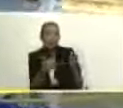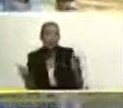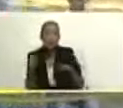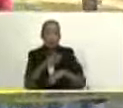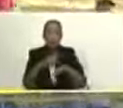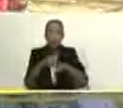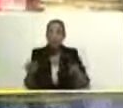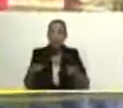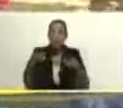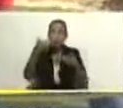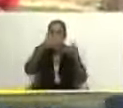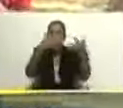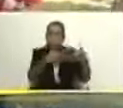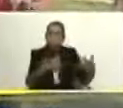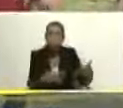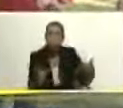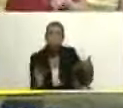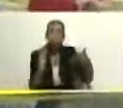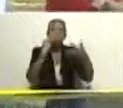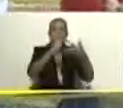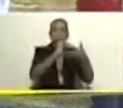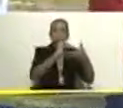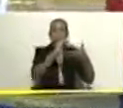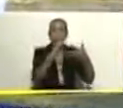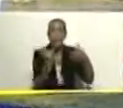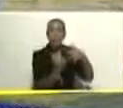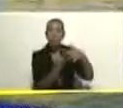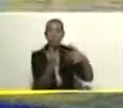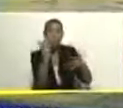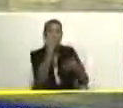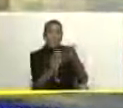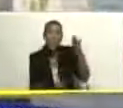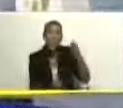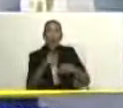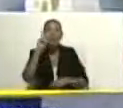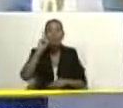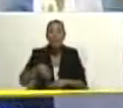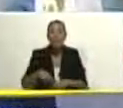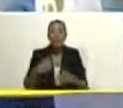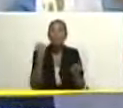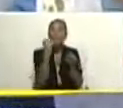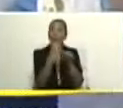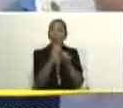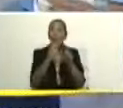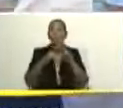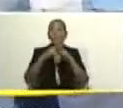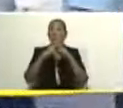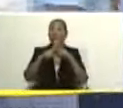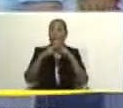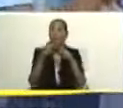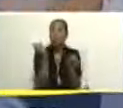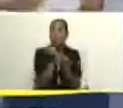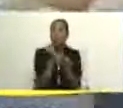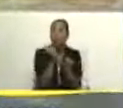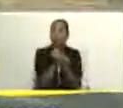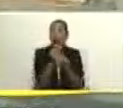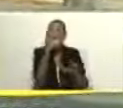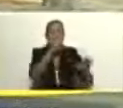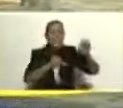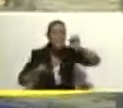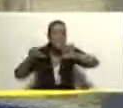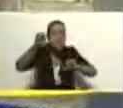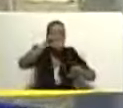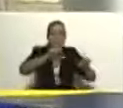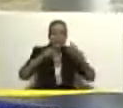Ministerio de Educación, pasa a ser una institución que forma también para el trabajo. Todo el área científica, el área